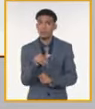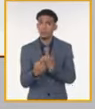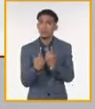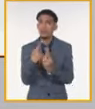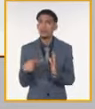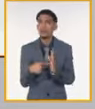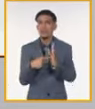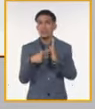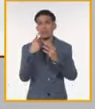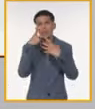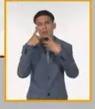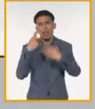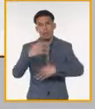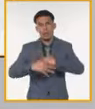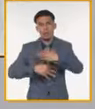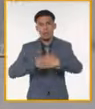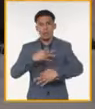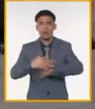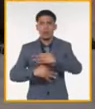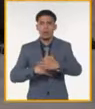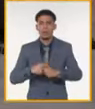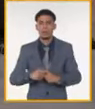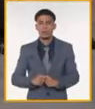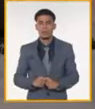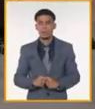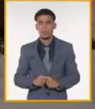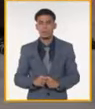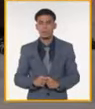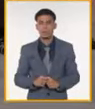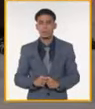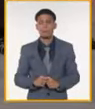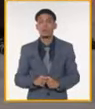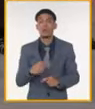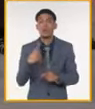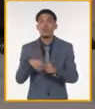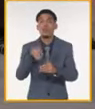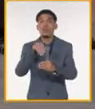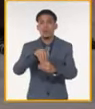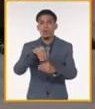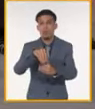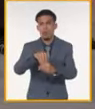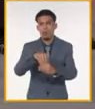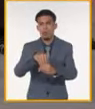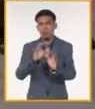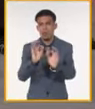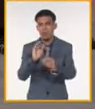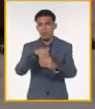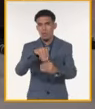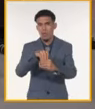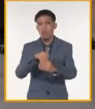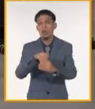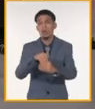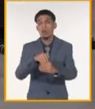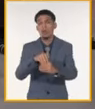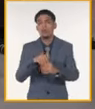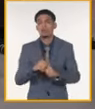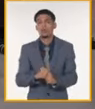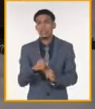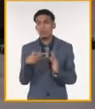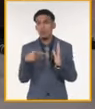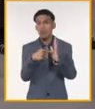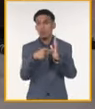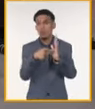cuestiones cuestiones importantes el origen de los fondos y el destino de las ganancias hay una precisión que se dice ahí que la